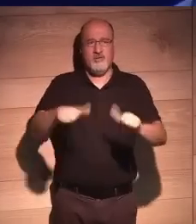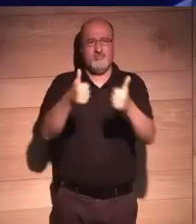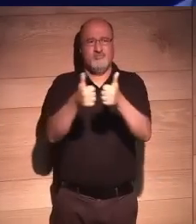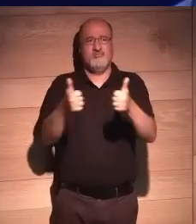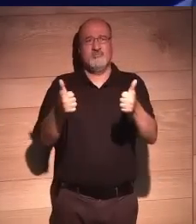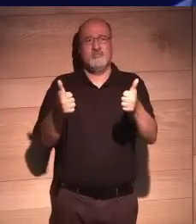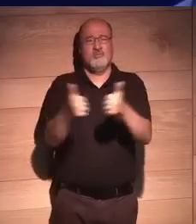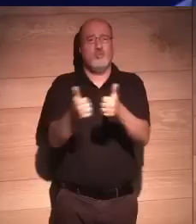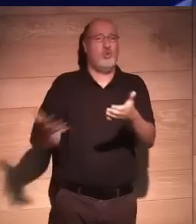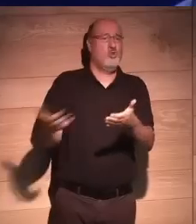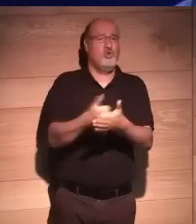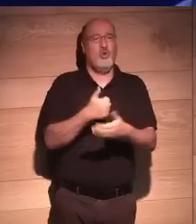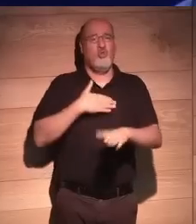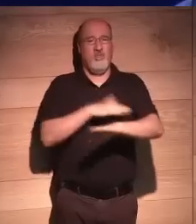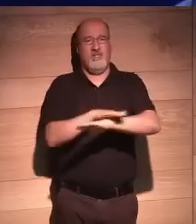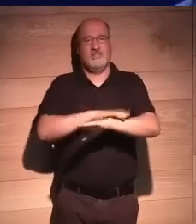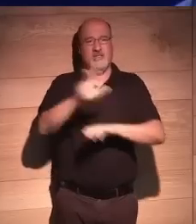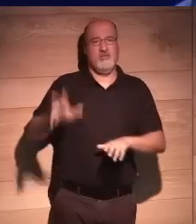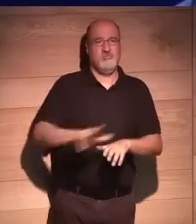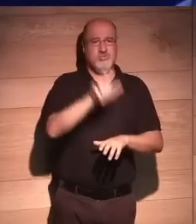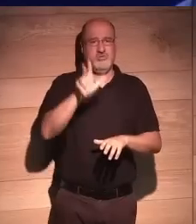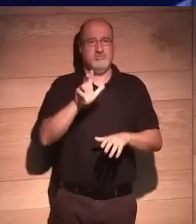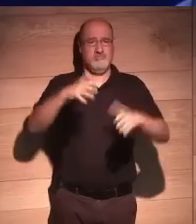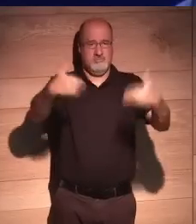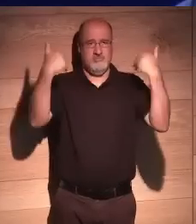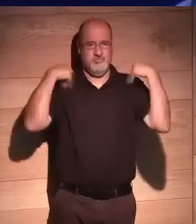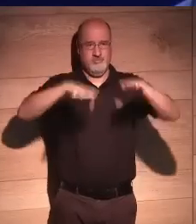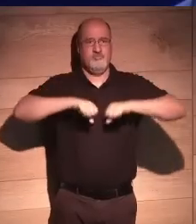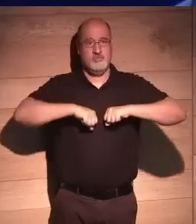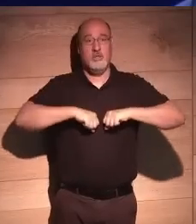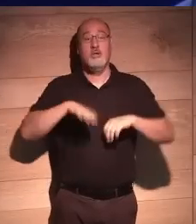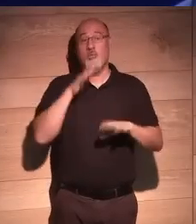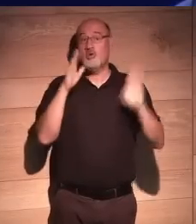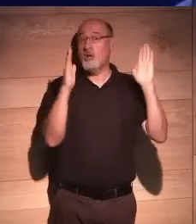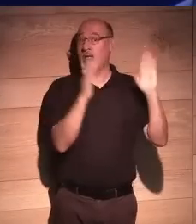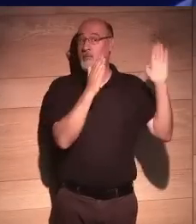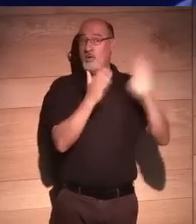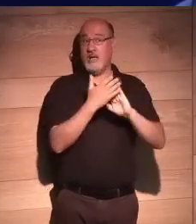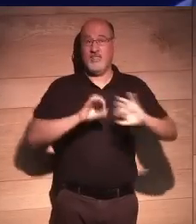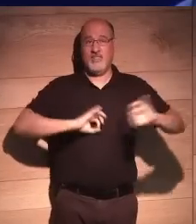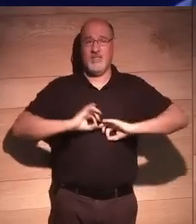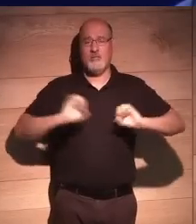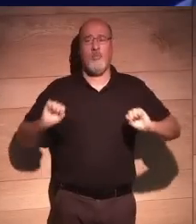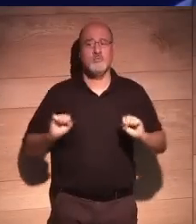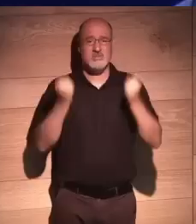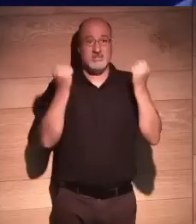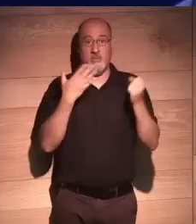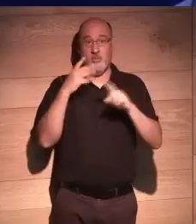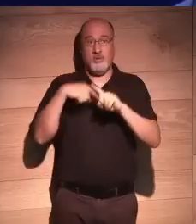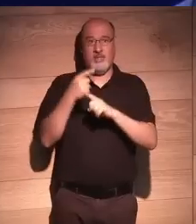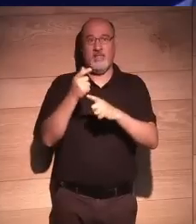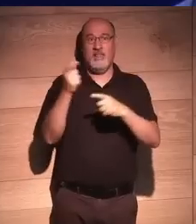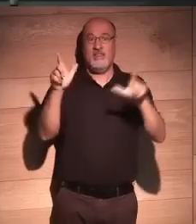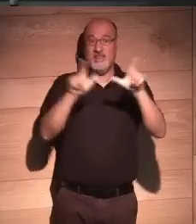estatalizado toda la estructura de esto. Entonces el teatro me salvó, digamos, de ese vacío de la tele y del